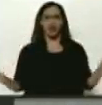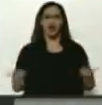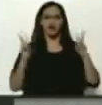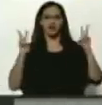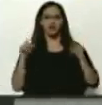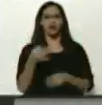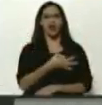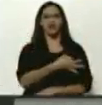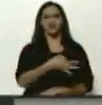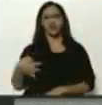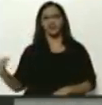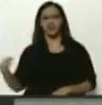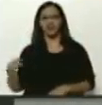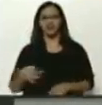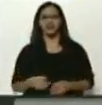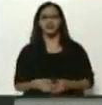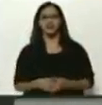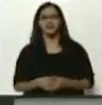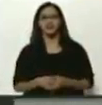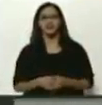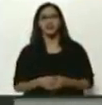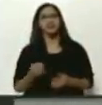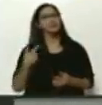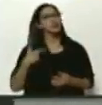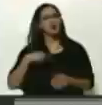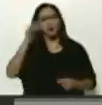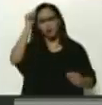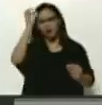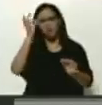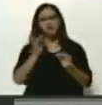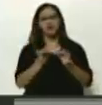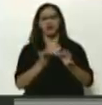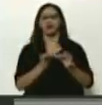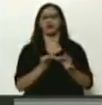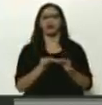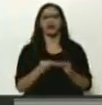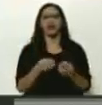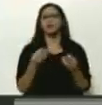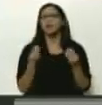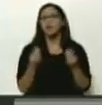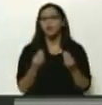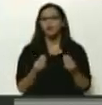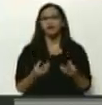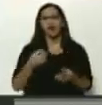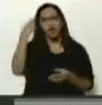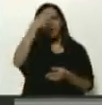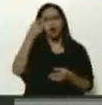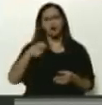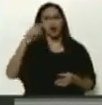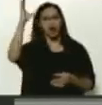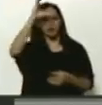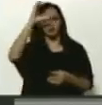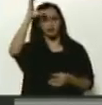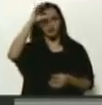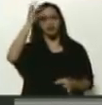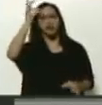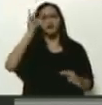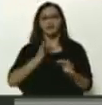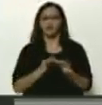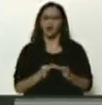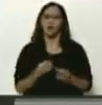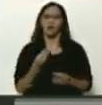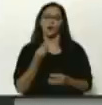victoria perfecta. Yo tengo una fe tremenda en nuestro pueblo. En la conciencia del pueblo tengo una fe